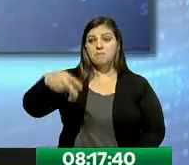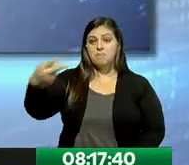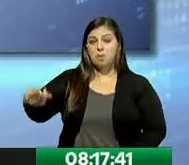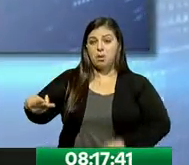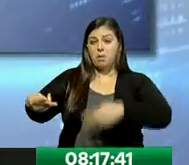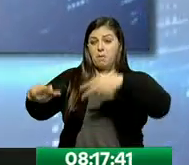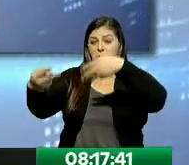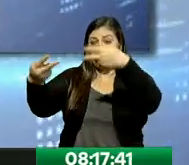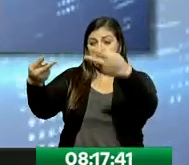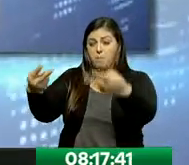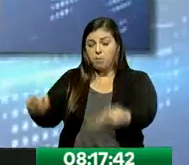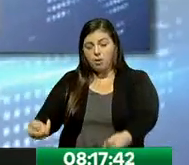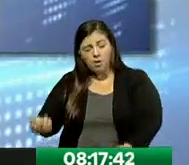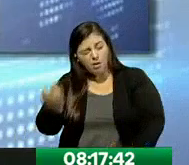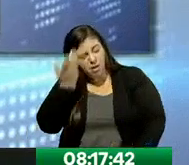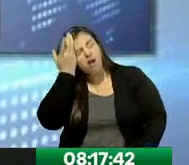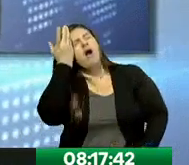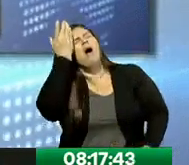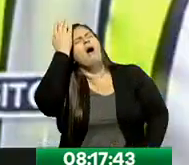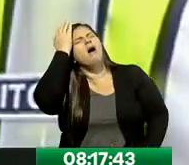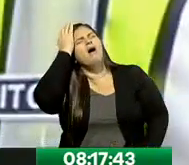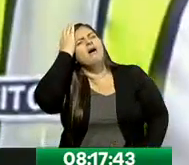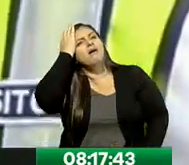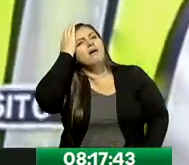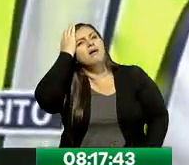sentido sur Pascuales,